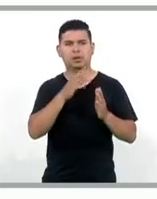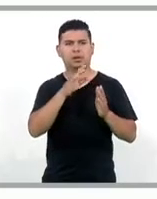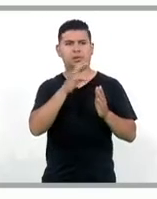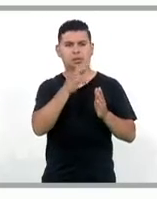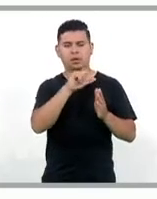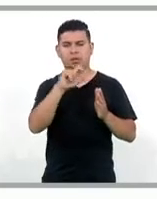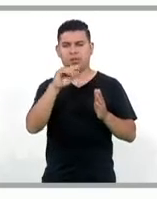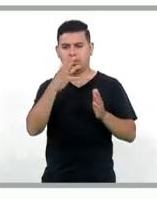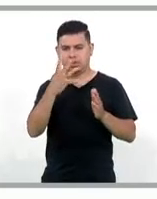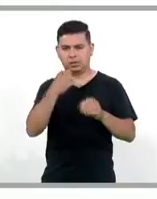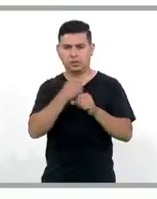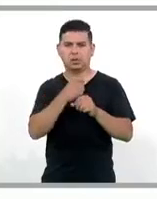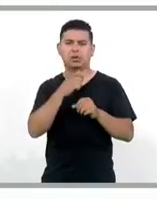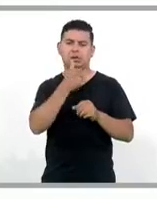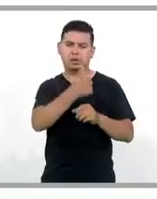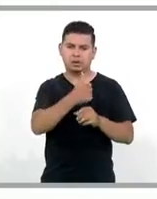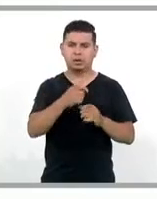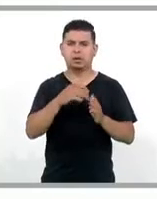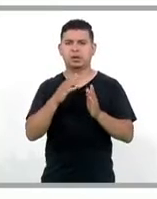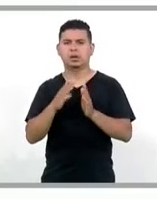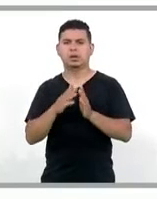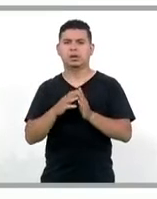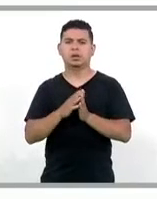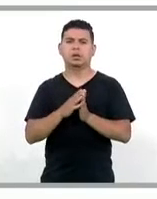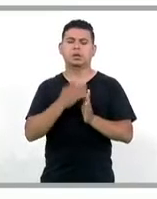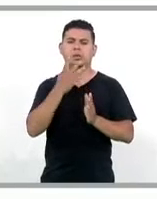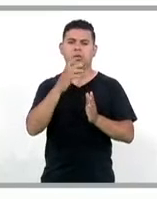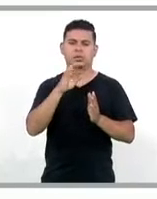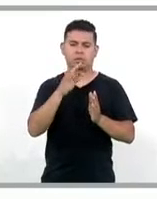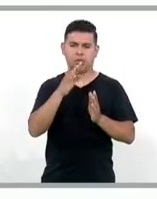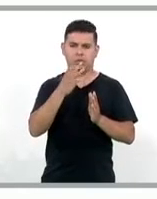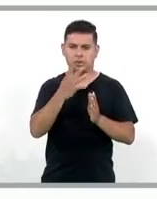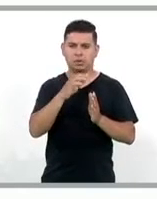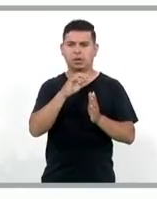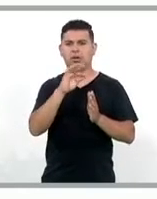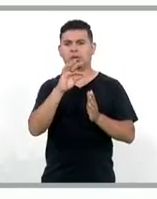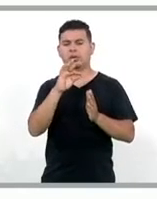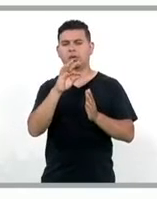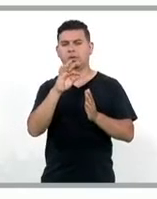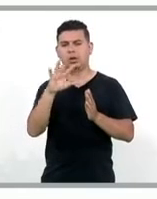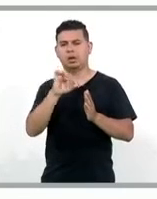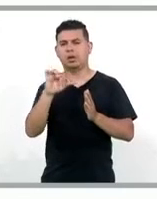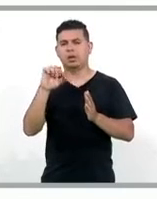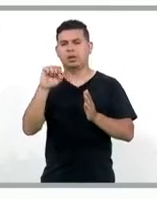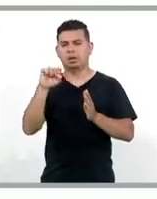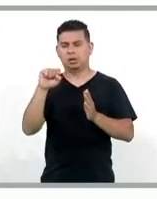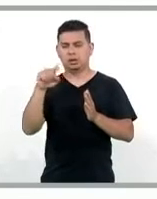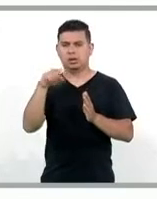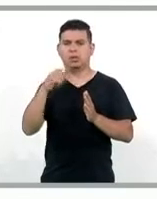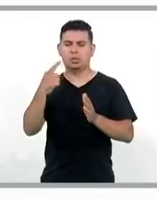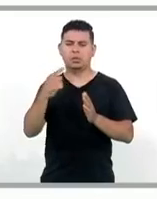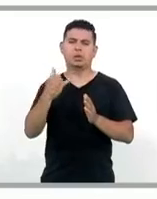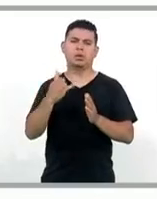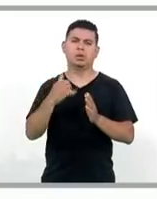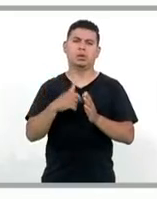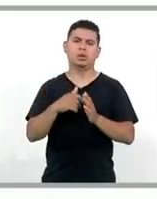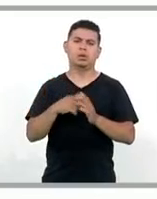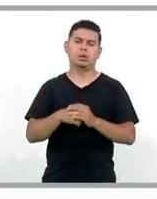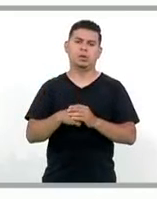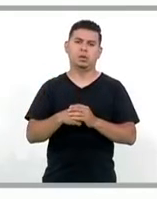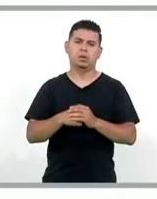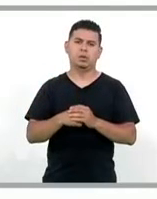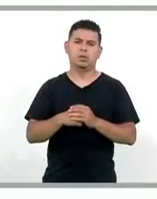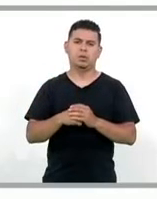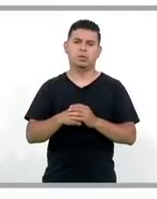50 y 59 años tenemos 7 de 45 criterios tenemos 1 y 3 de 25